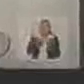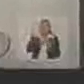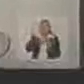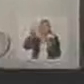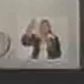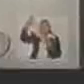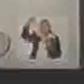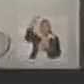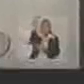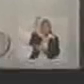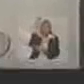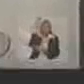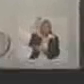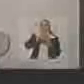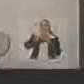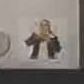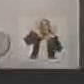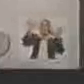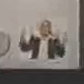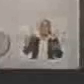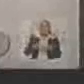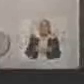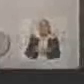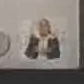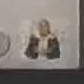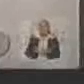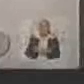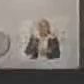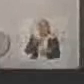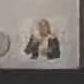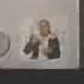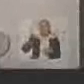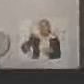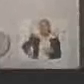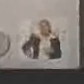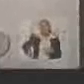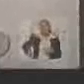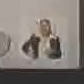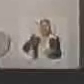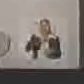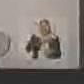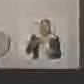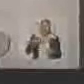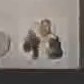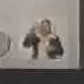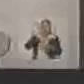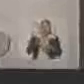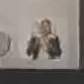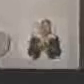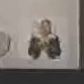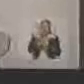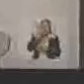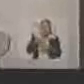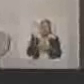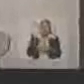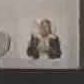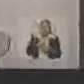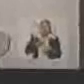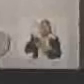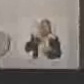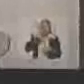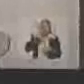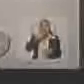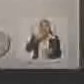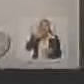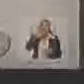inmediata. En mi gobierno, cuando tengamos la flota adecuada, los servicios se brindarán en no más de 5 días desde que